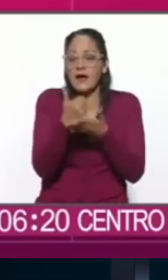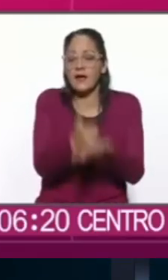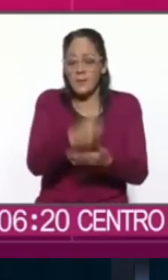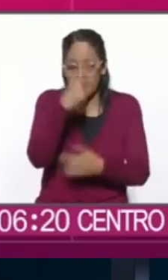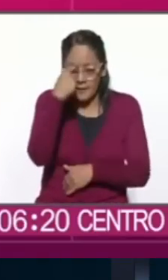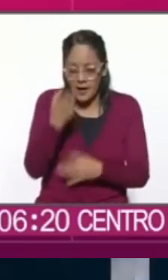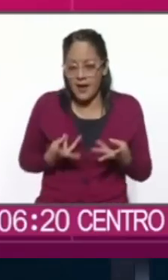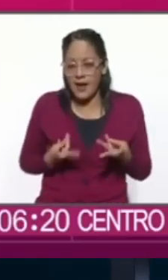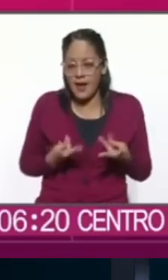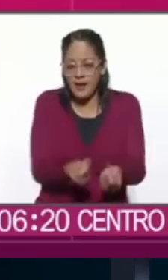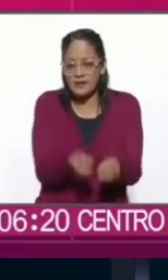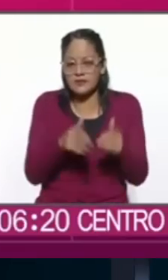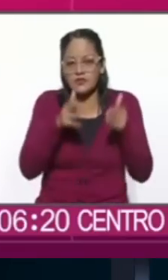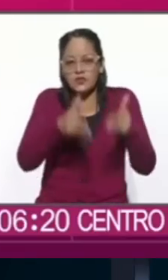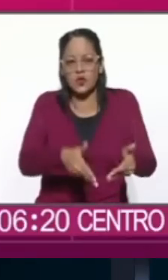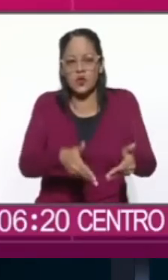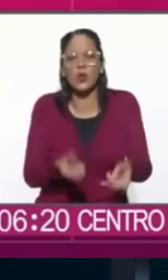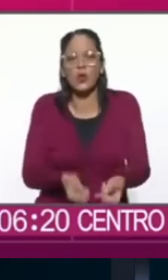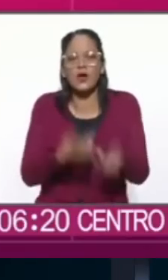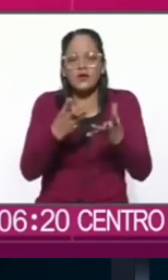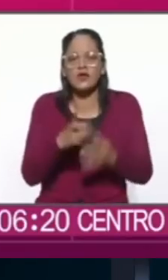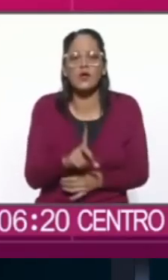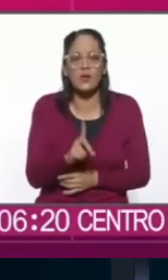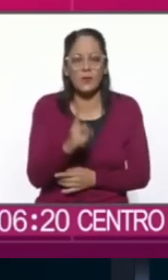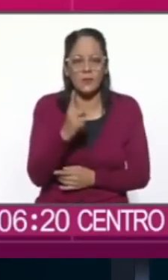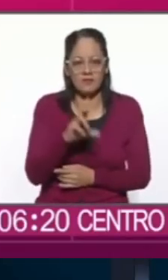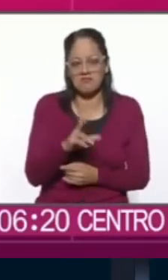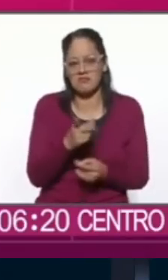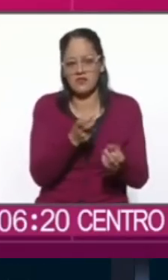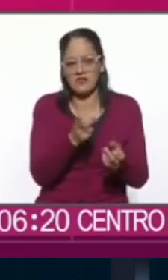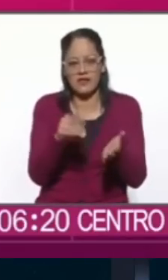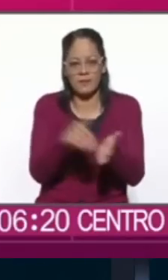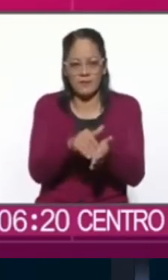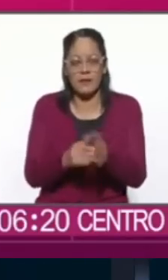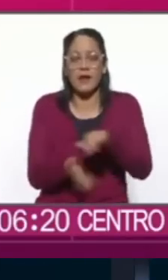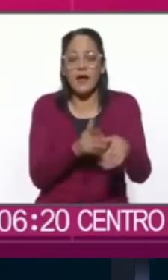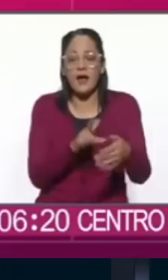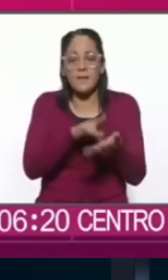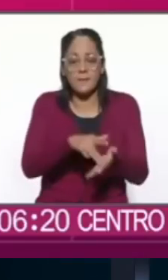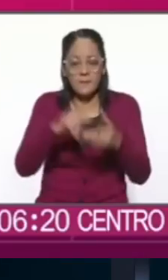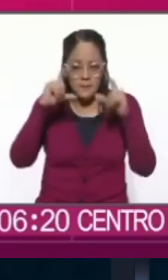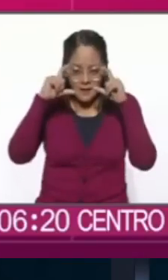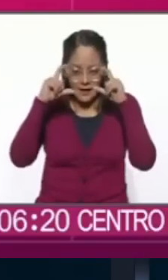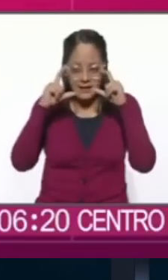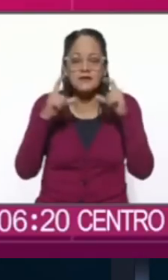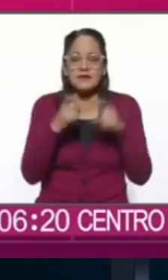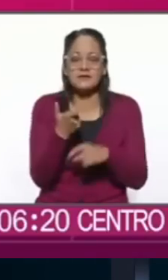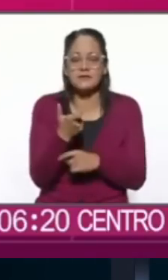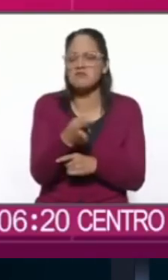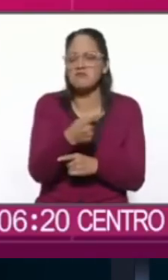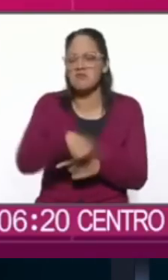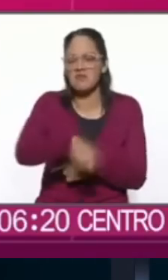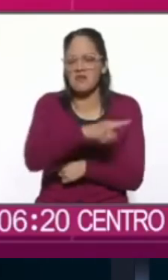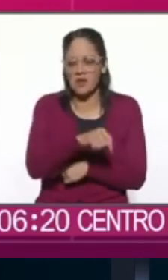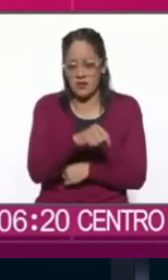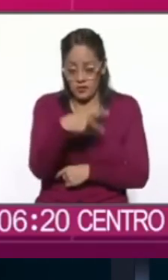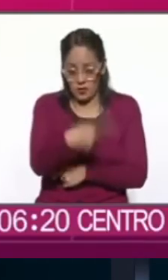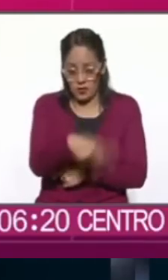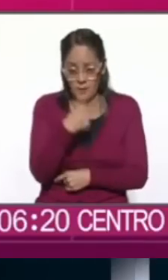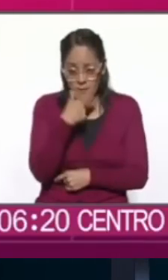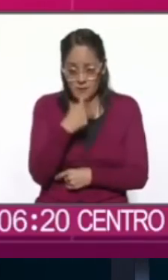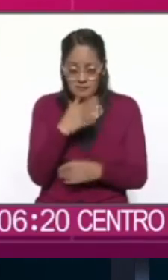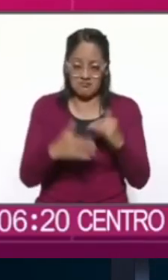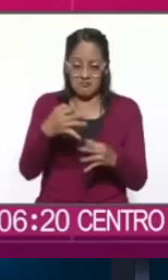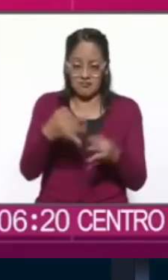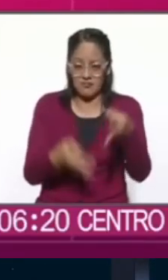30 mil pesos. 33. Apoyos económicos para lentes por más de 3 mil pesos. No solo para los ministros, también su cónyuge e